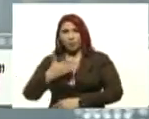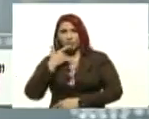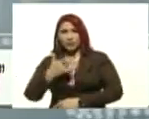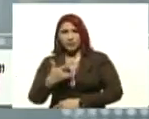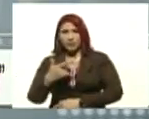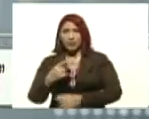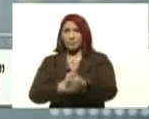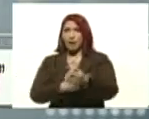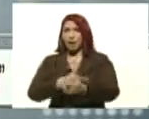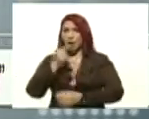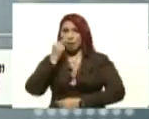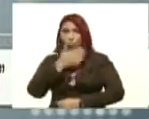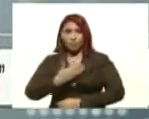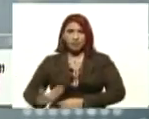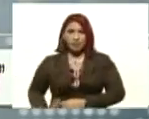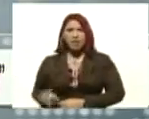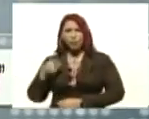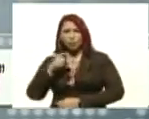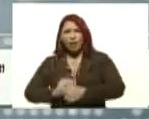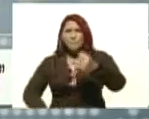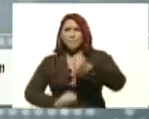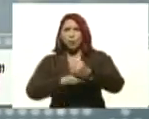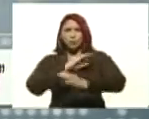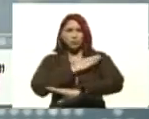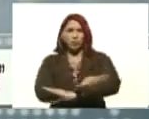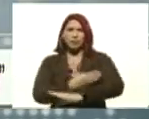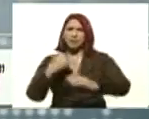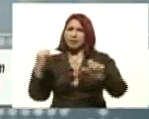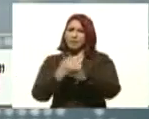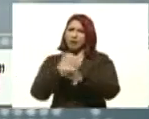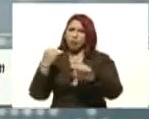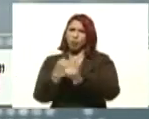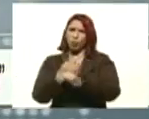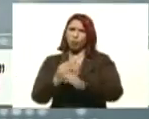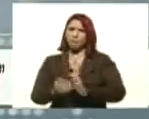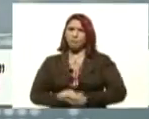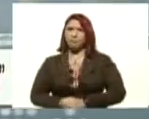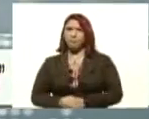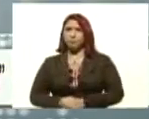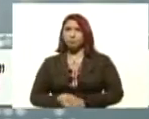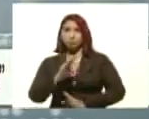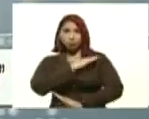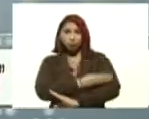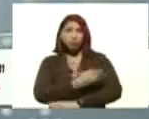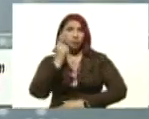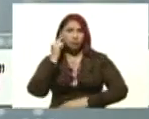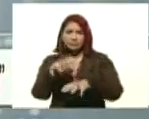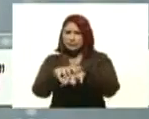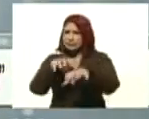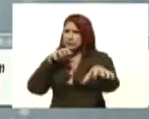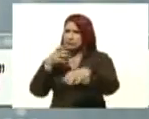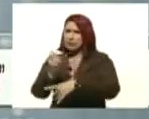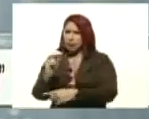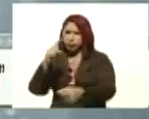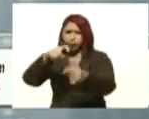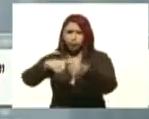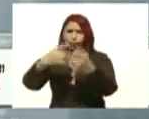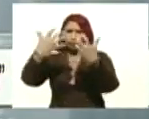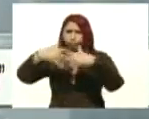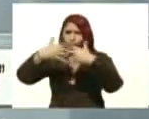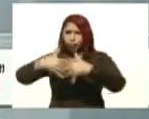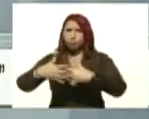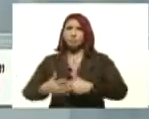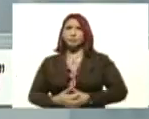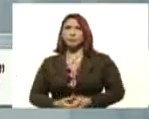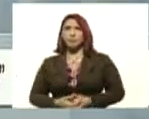presidente, que usted cuenta con una fuerza de trabajadores, con una fuerza de mujeres que son la mayoría de las que están aquí en esta planta,